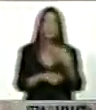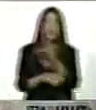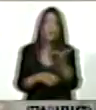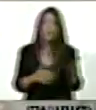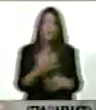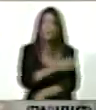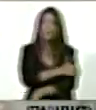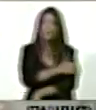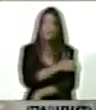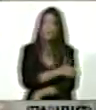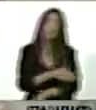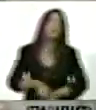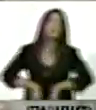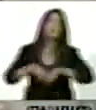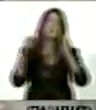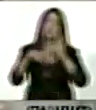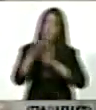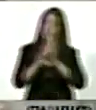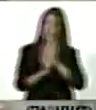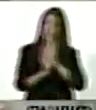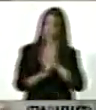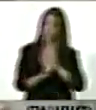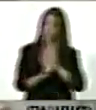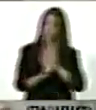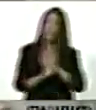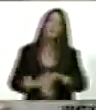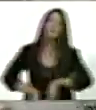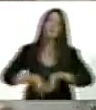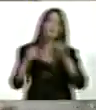se salió de la constitucionalidad, que se salió